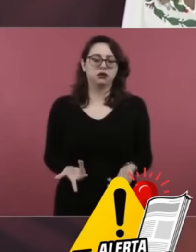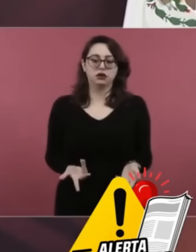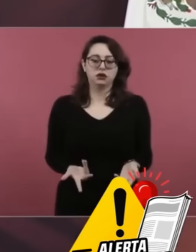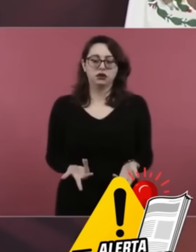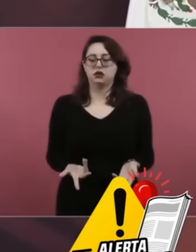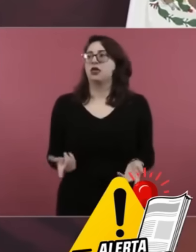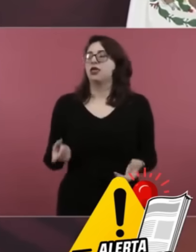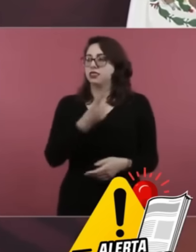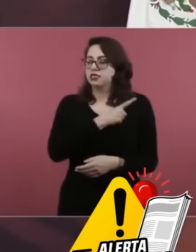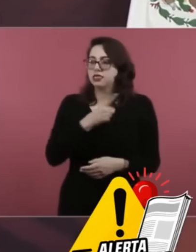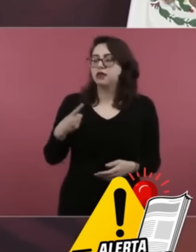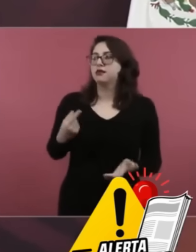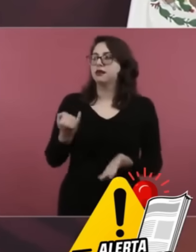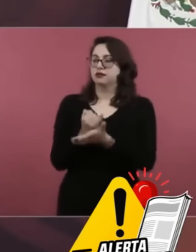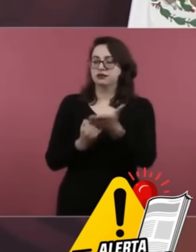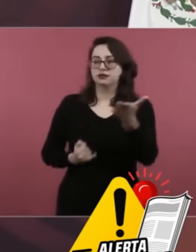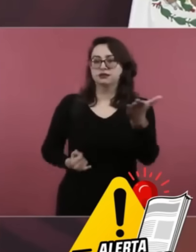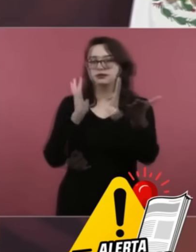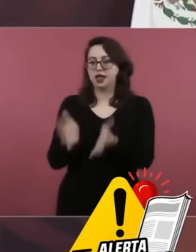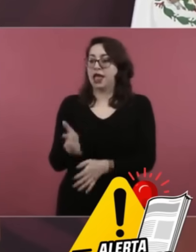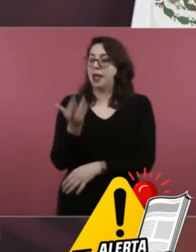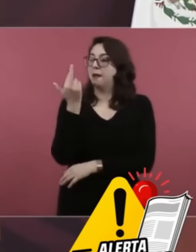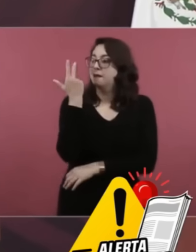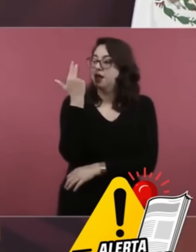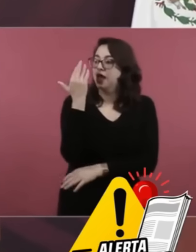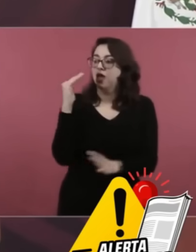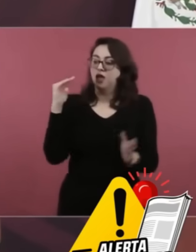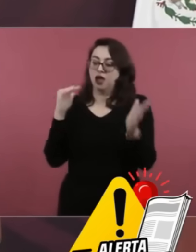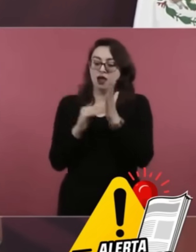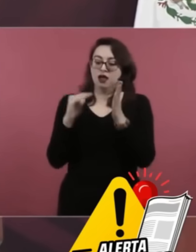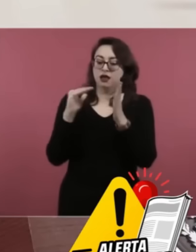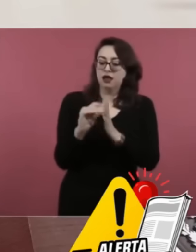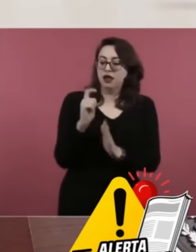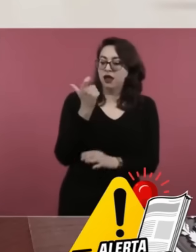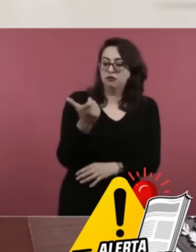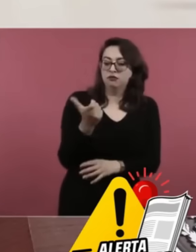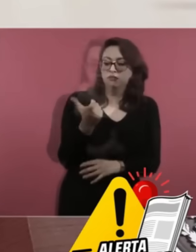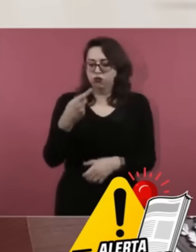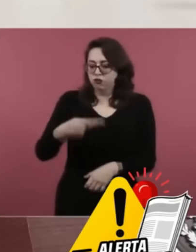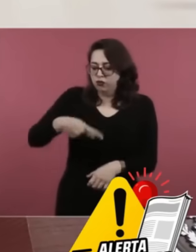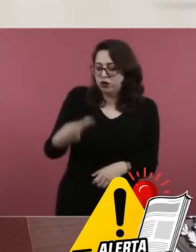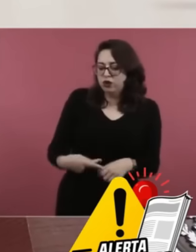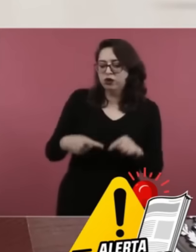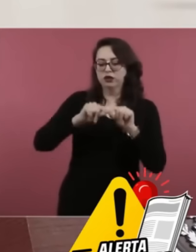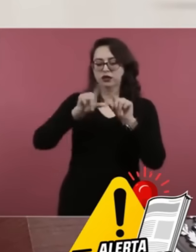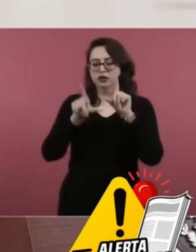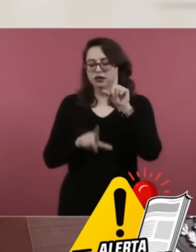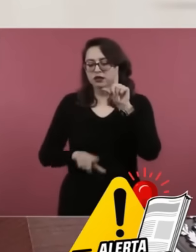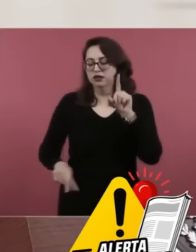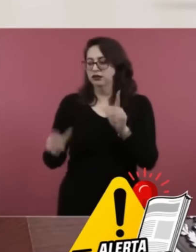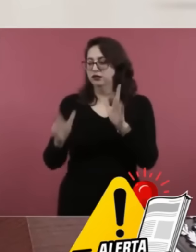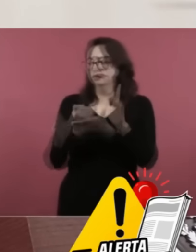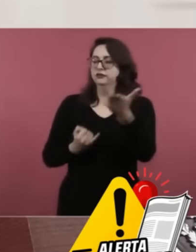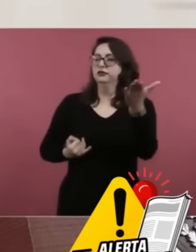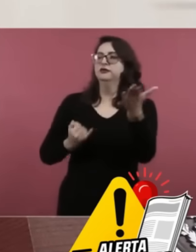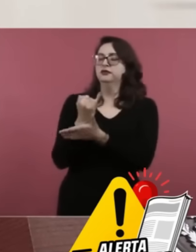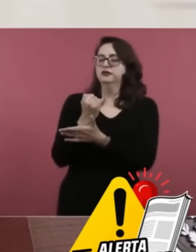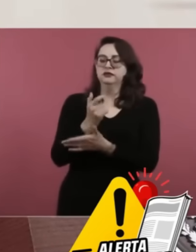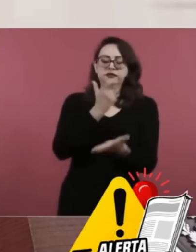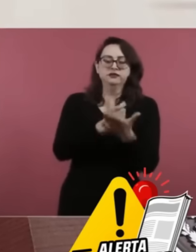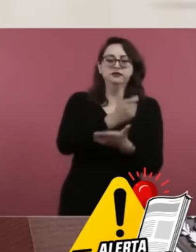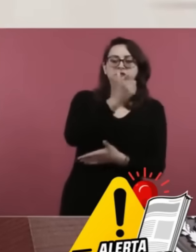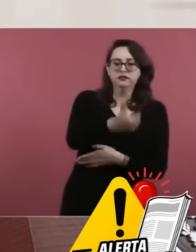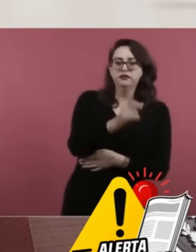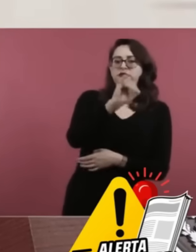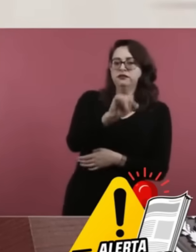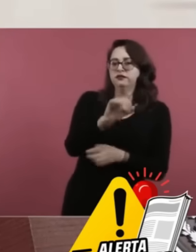porque se trata de 25 mil millones de pesos, y para las partes lo mejor es que se decida en un sentido o en